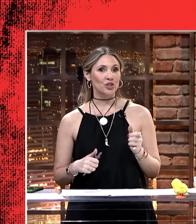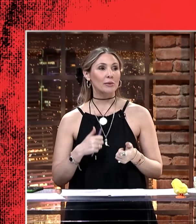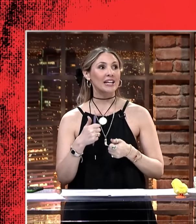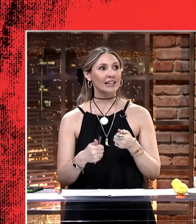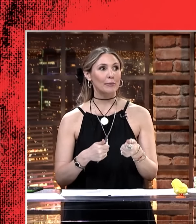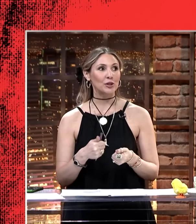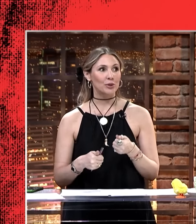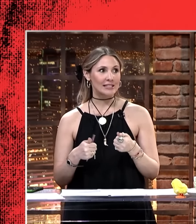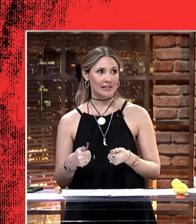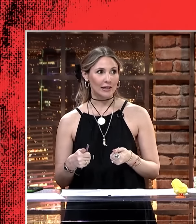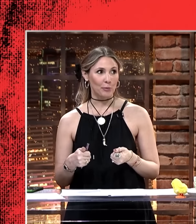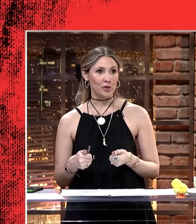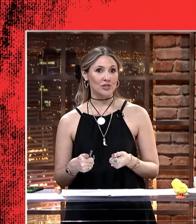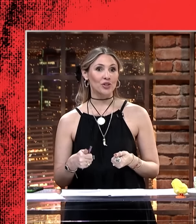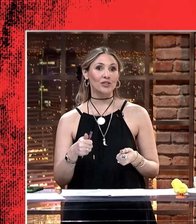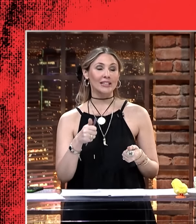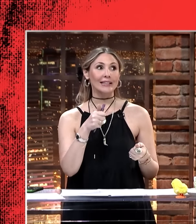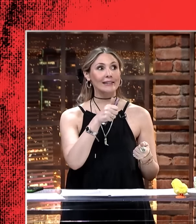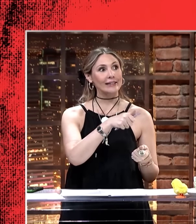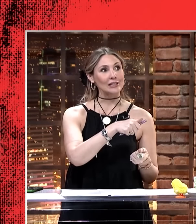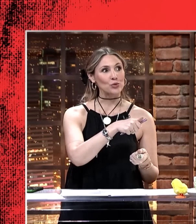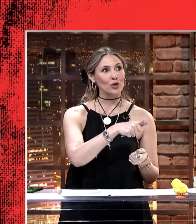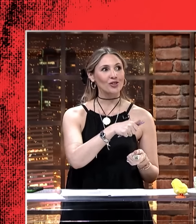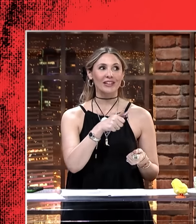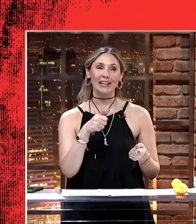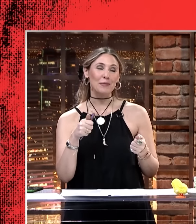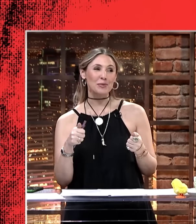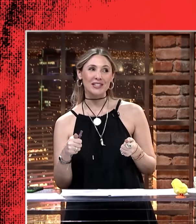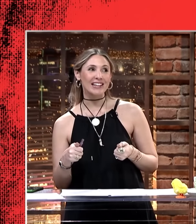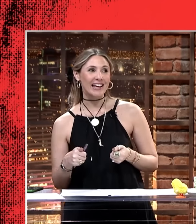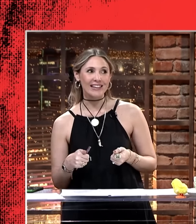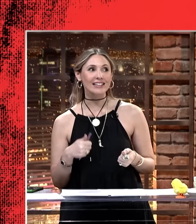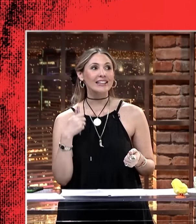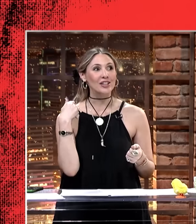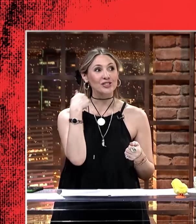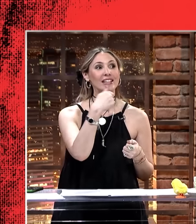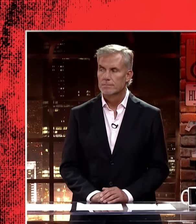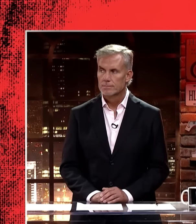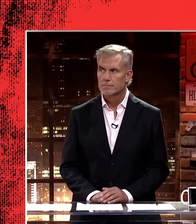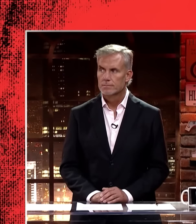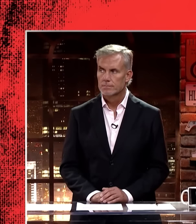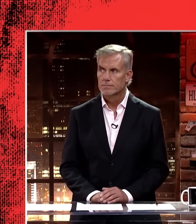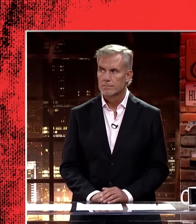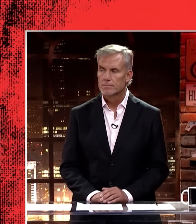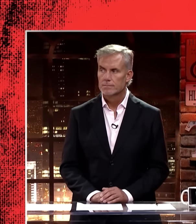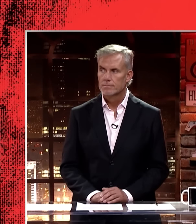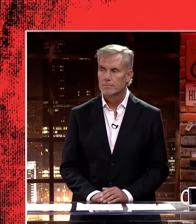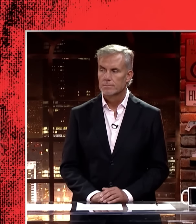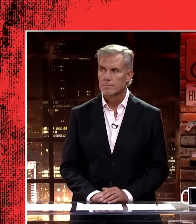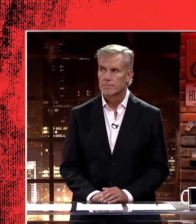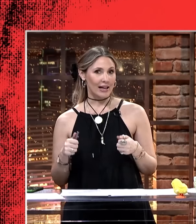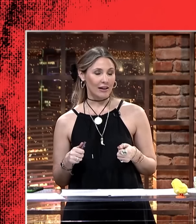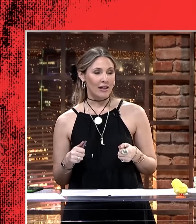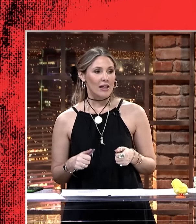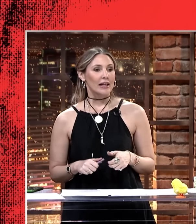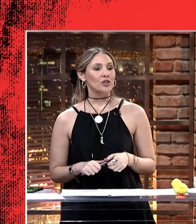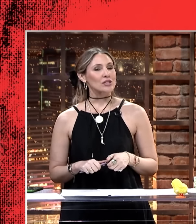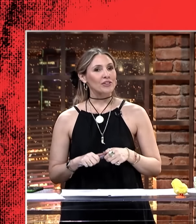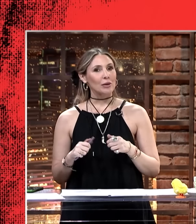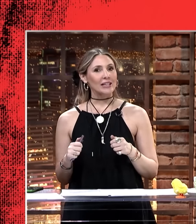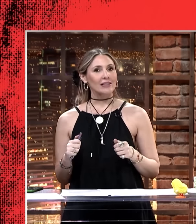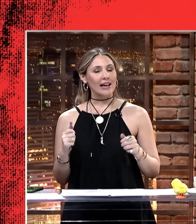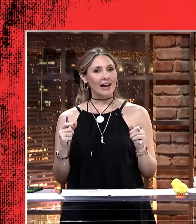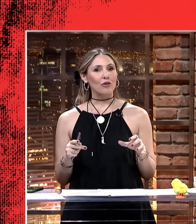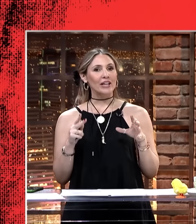ellas. Claro. Uno termina reclamando por Instagram, pero si no tenías el ticket azul, no tienes la misma posibilidad de que te contesten ese reclamo. Y eso es real.